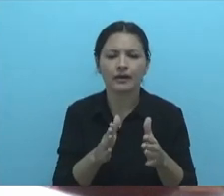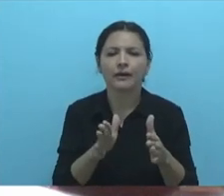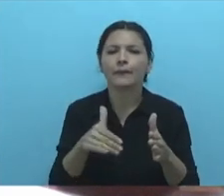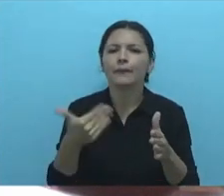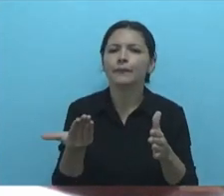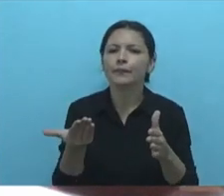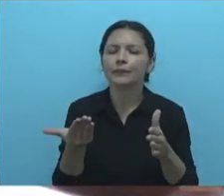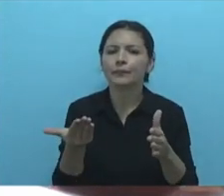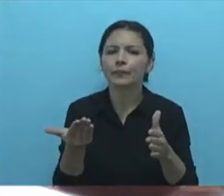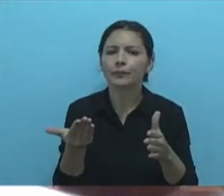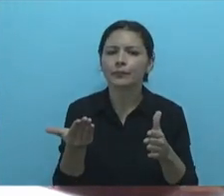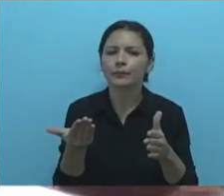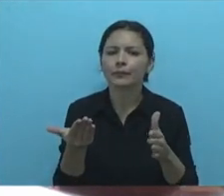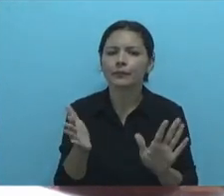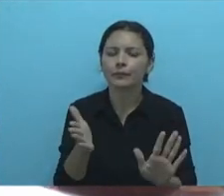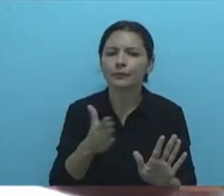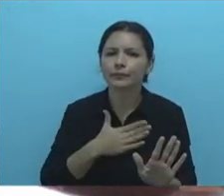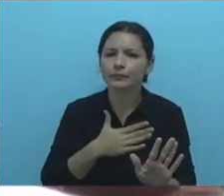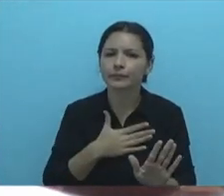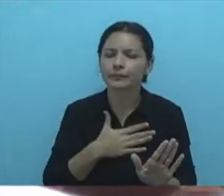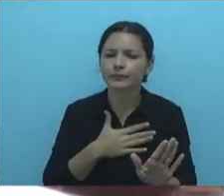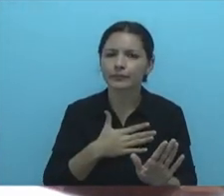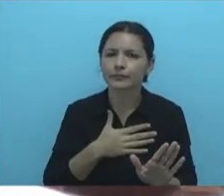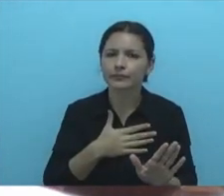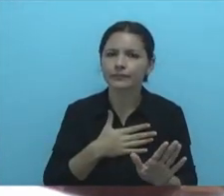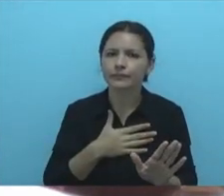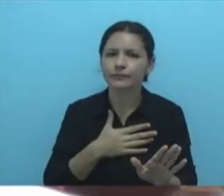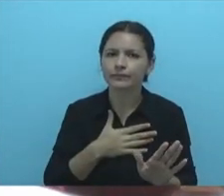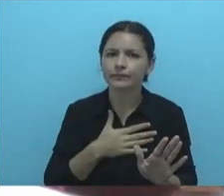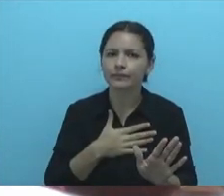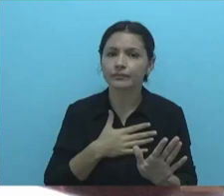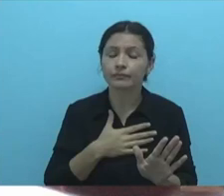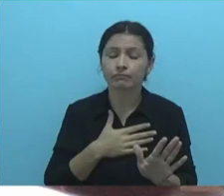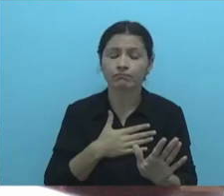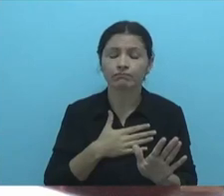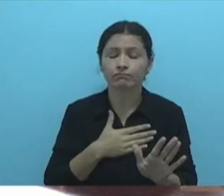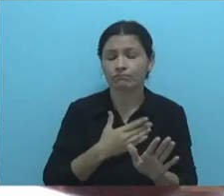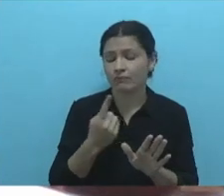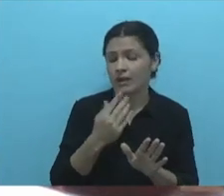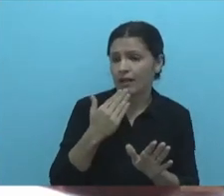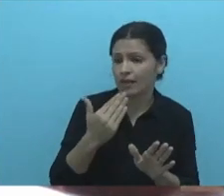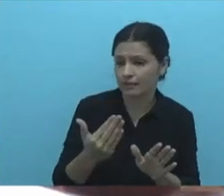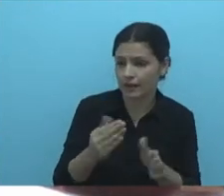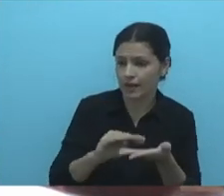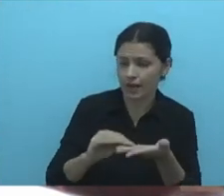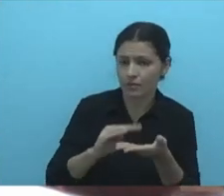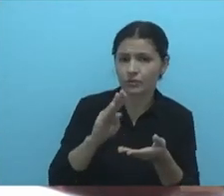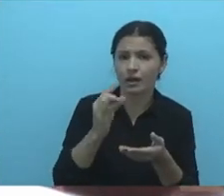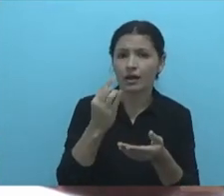presidente yo quiero agradecerle a la diputada brevera